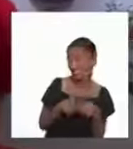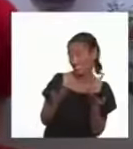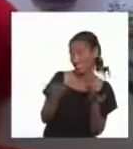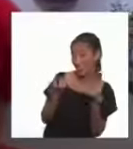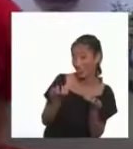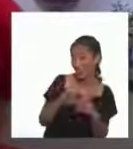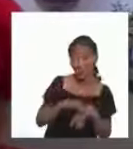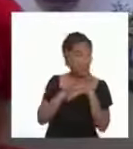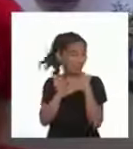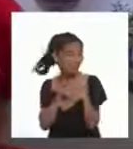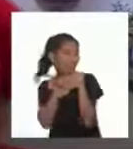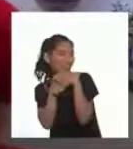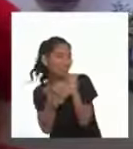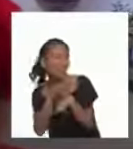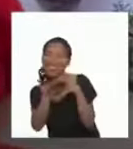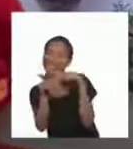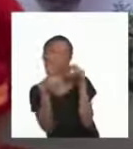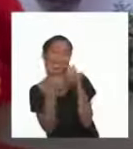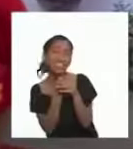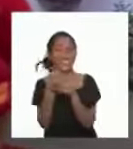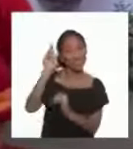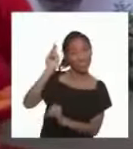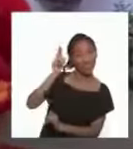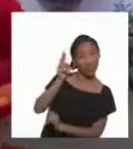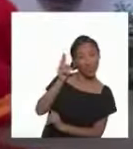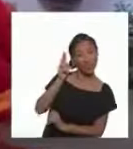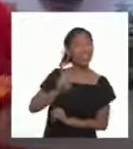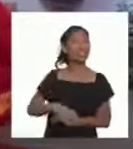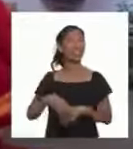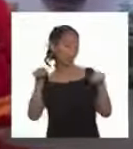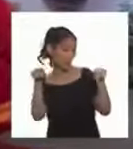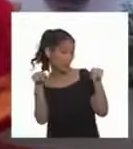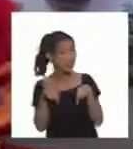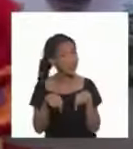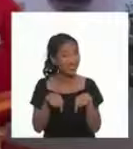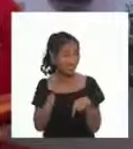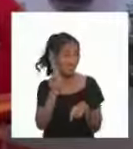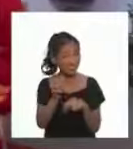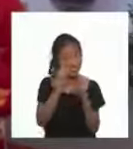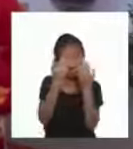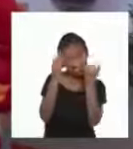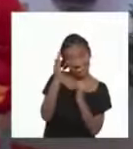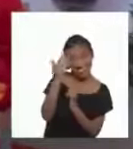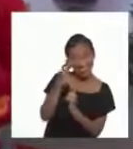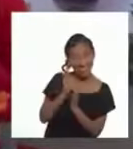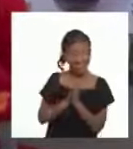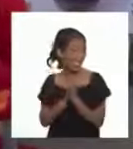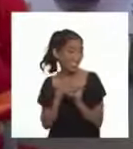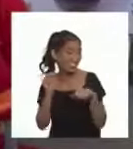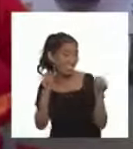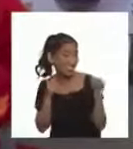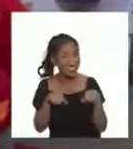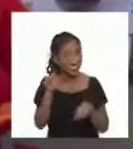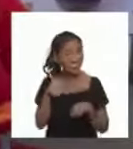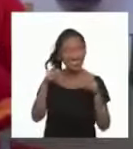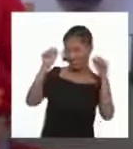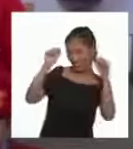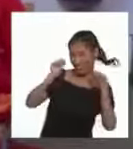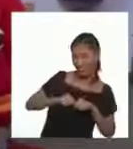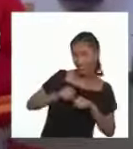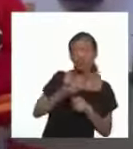Queremos enviarles un saludo a todas las maestras y maestros en su día. Así